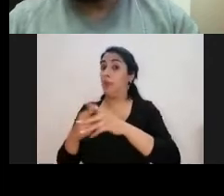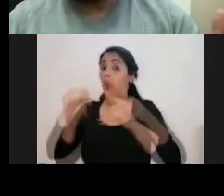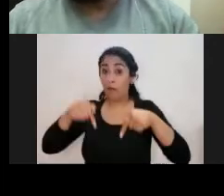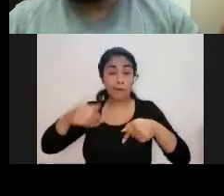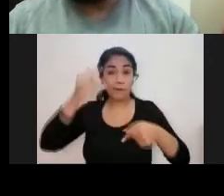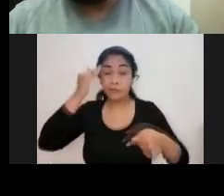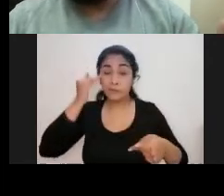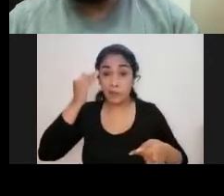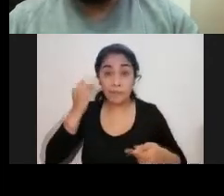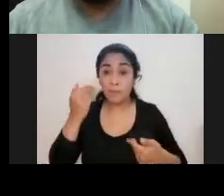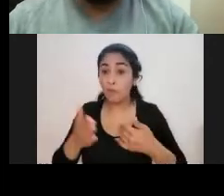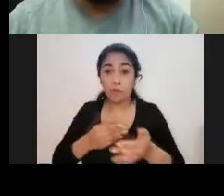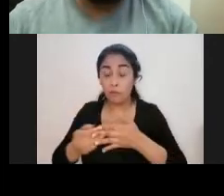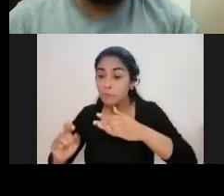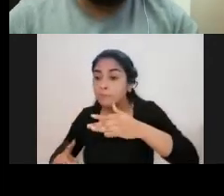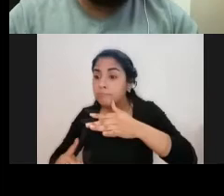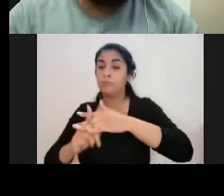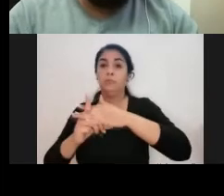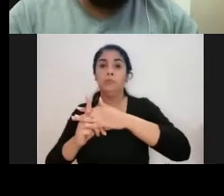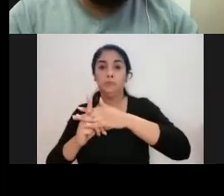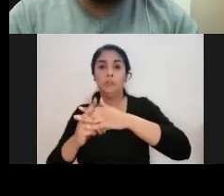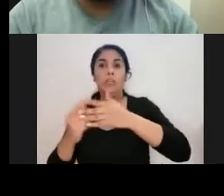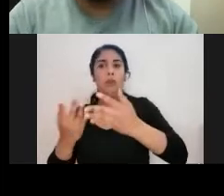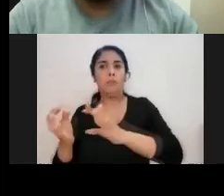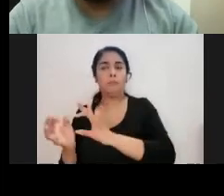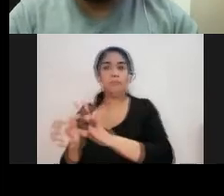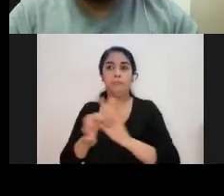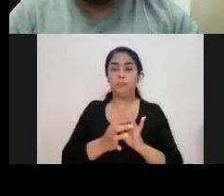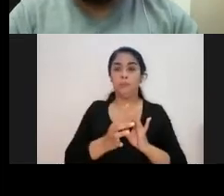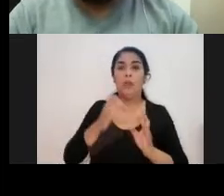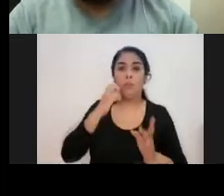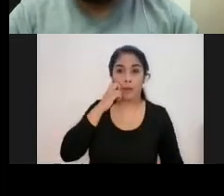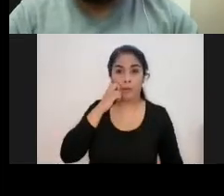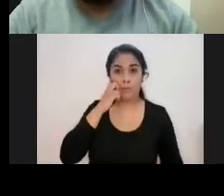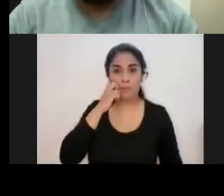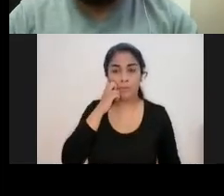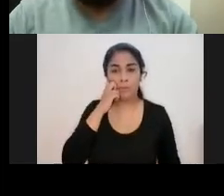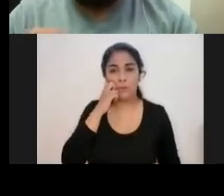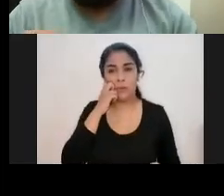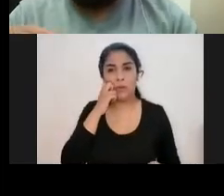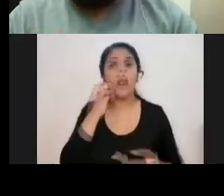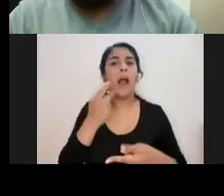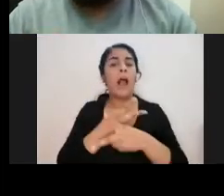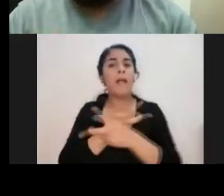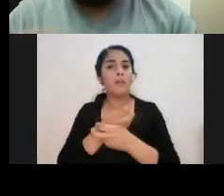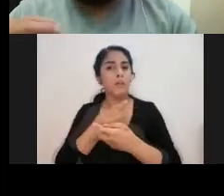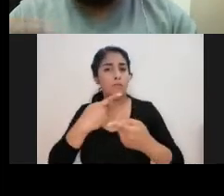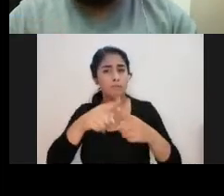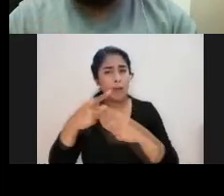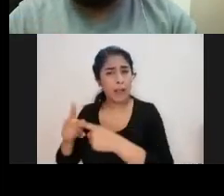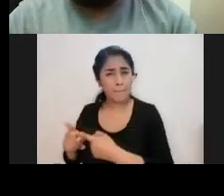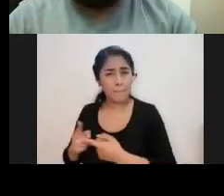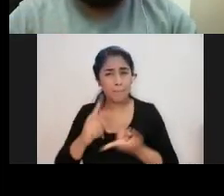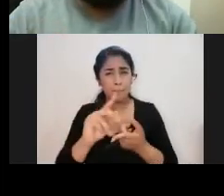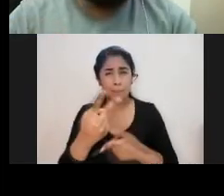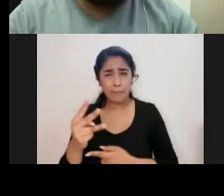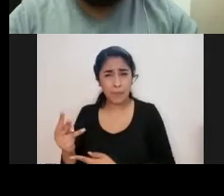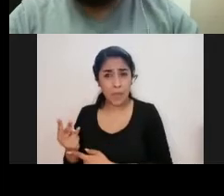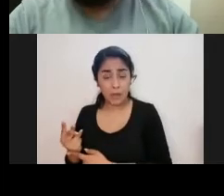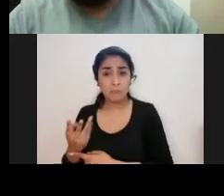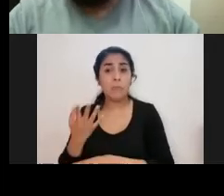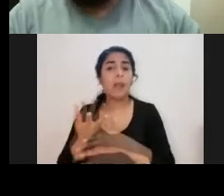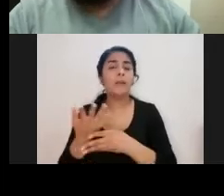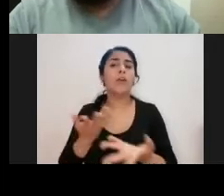viene y cuál ha sido el intermediario humano. ¿Cuánto va a variar el virus? ¿Cierto? Estas mutaciones que regulan la virulencia, la transmisibilidad.